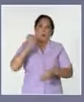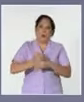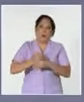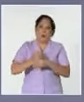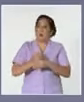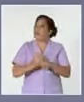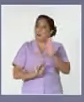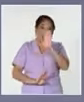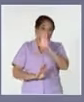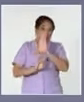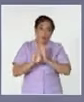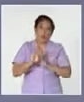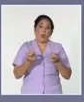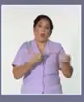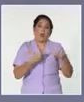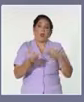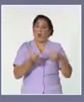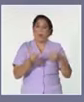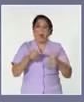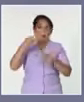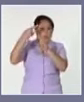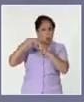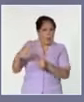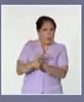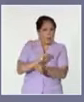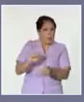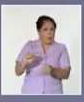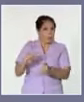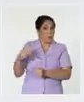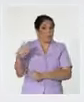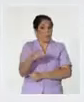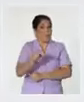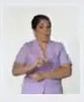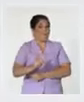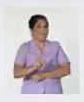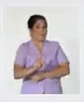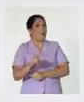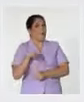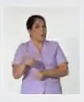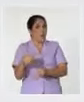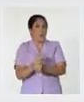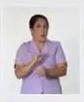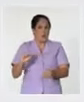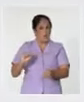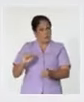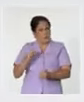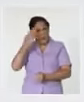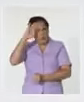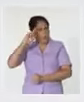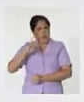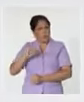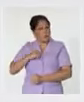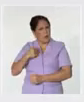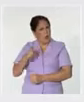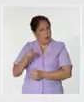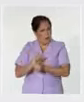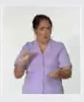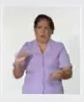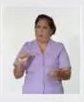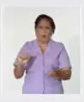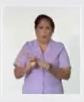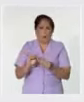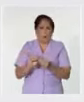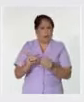nuestro económico, comercial y financiero con cualquier país del mundo, por la sencilla razón de que otros países pensarán, bueno, si Cuba no es un